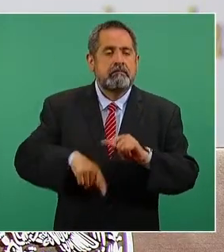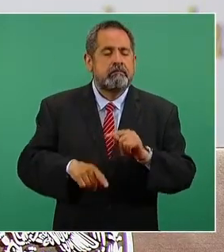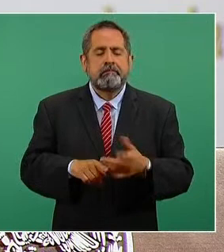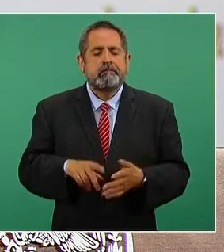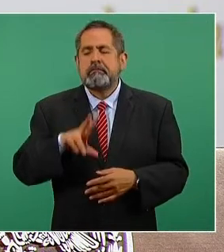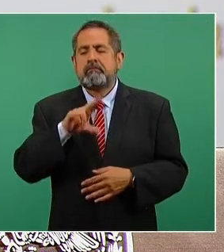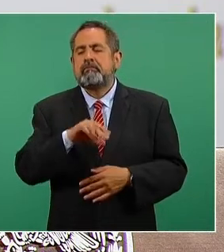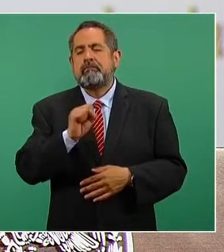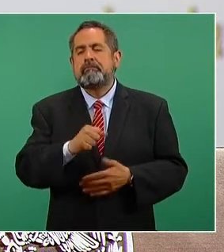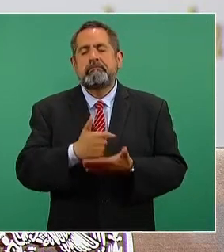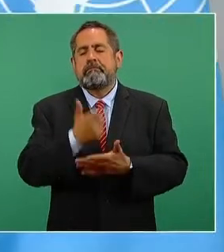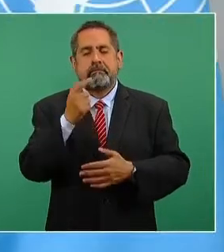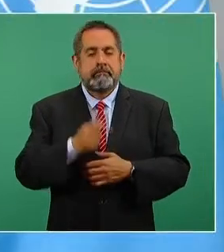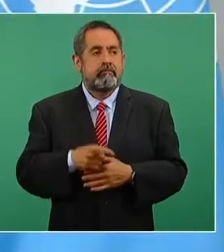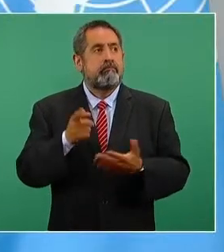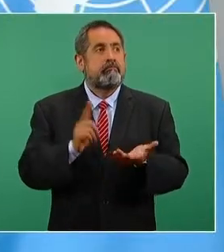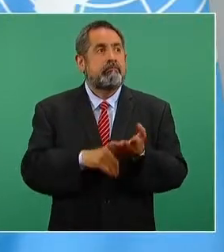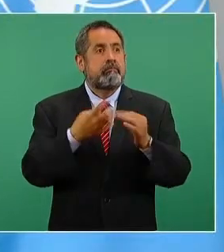en